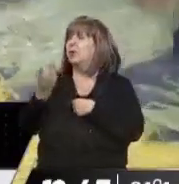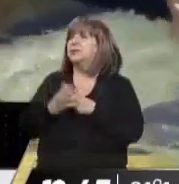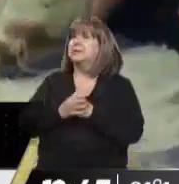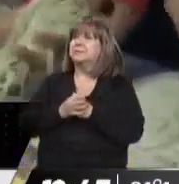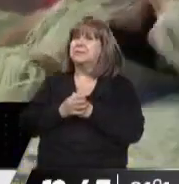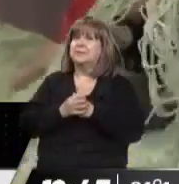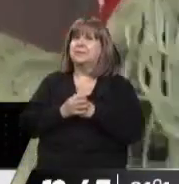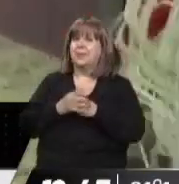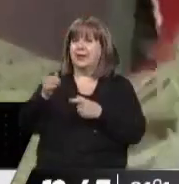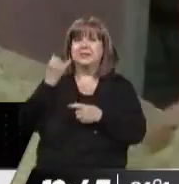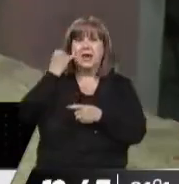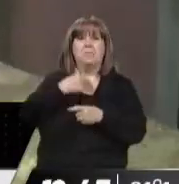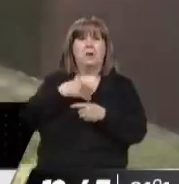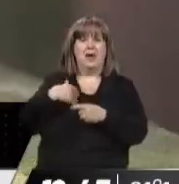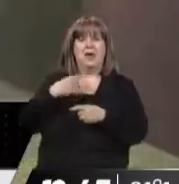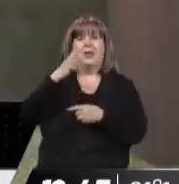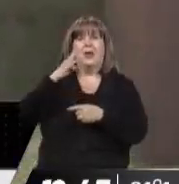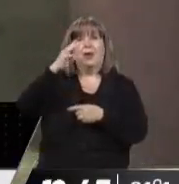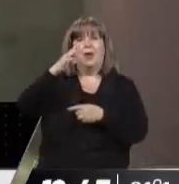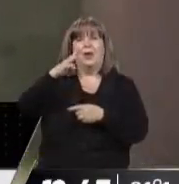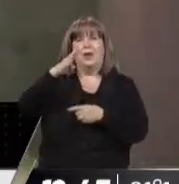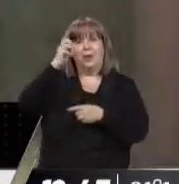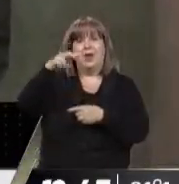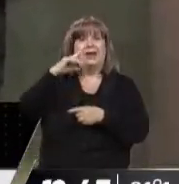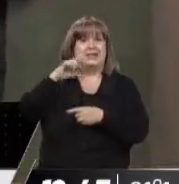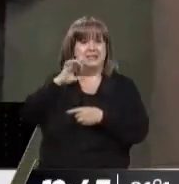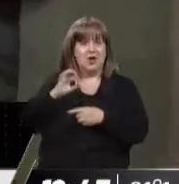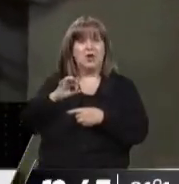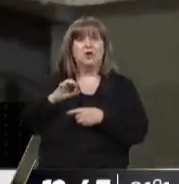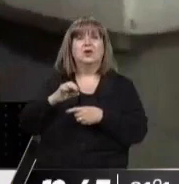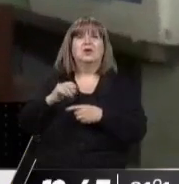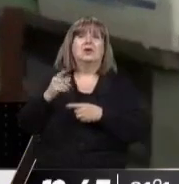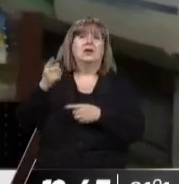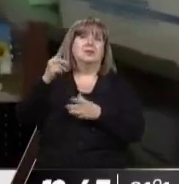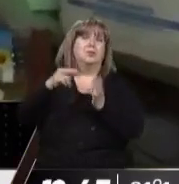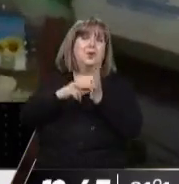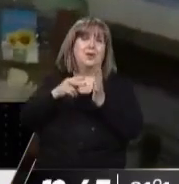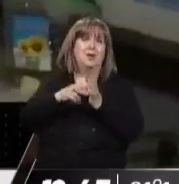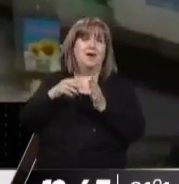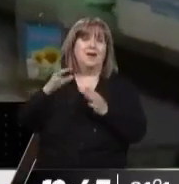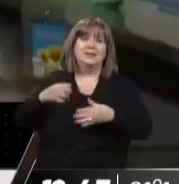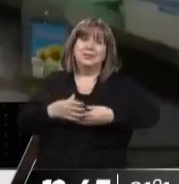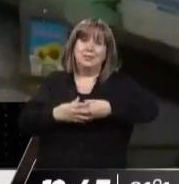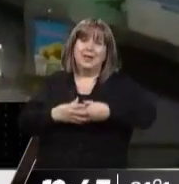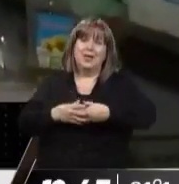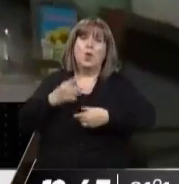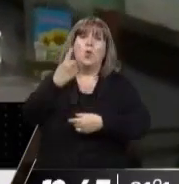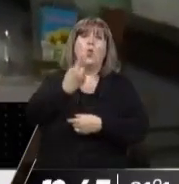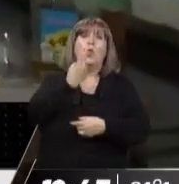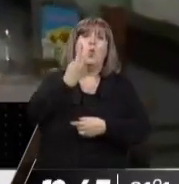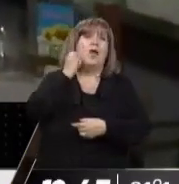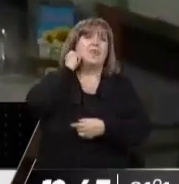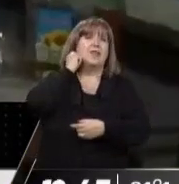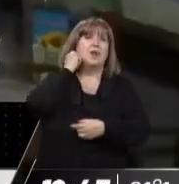en el canal la mamá de Benicio. Benicio tiene que operarse en Barcelona porque tiene una cuestión complicada. Es muy pequeño, tiene